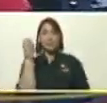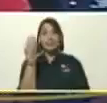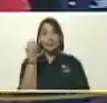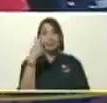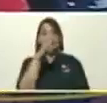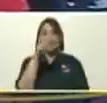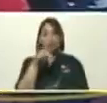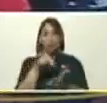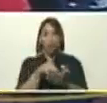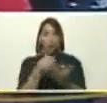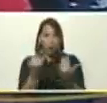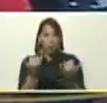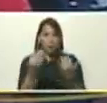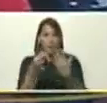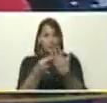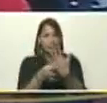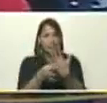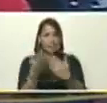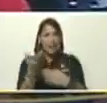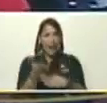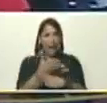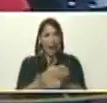recién casado, Jorge Rodríguez.